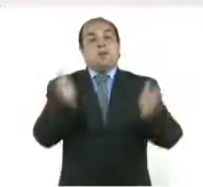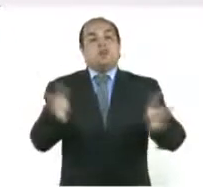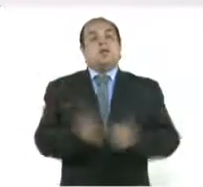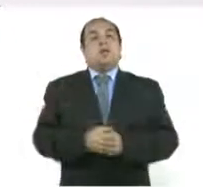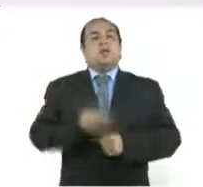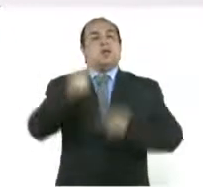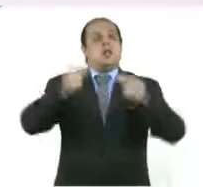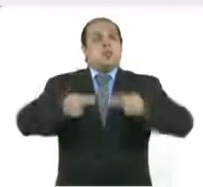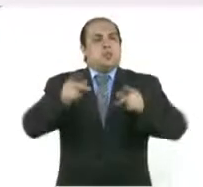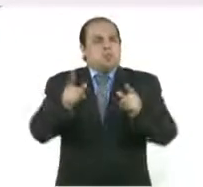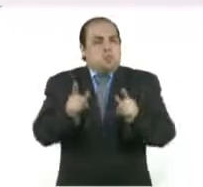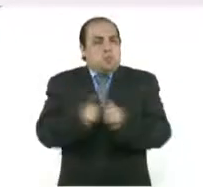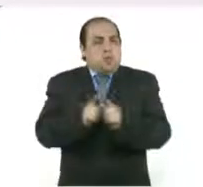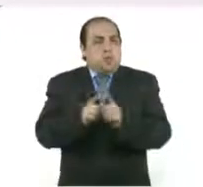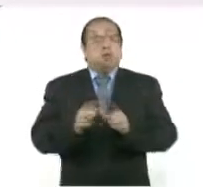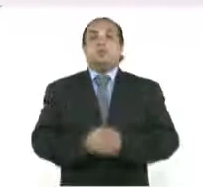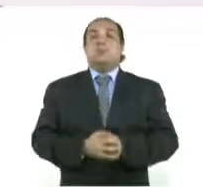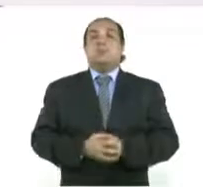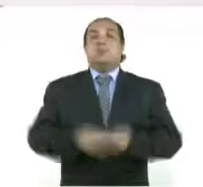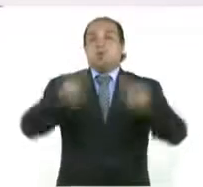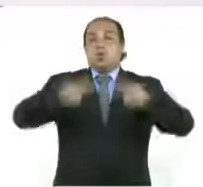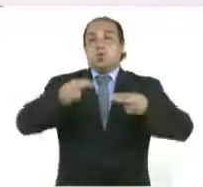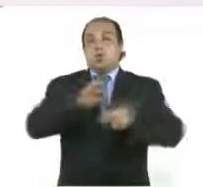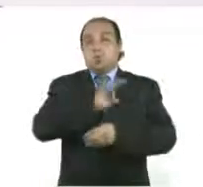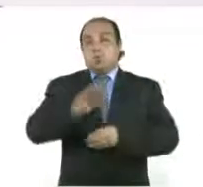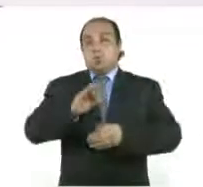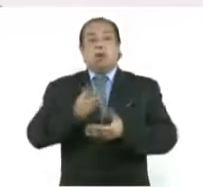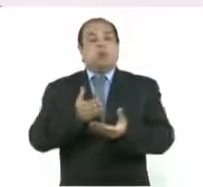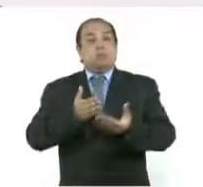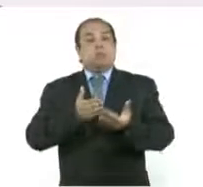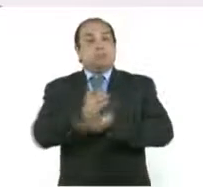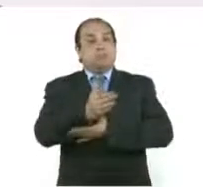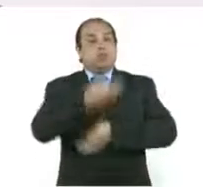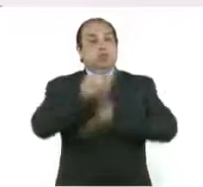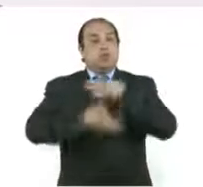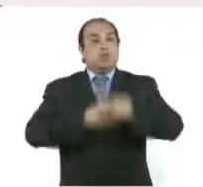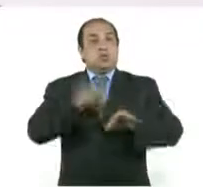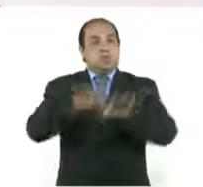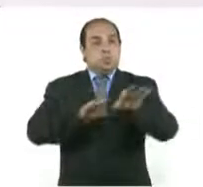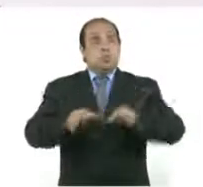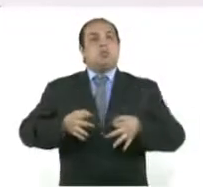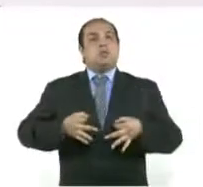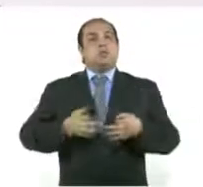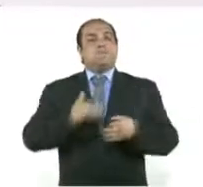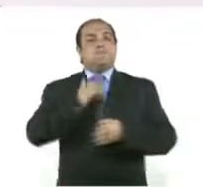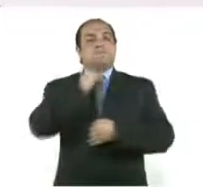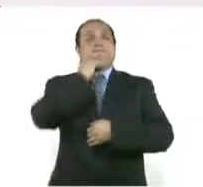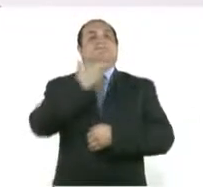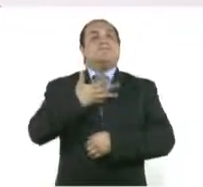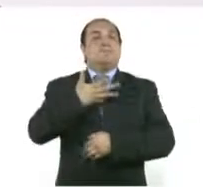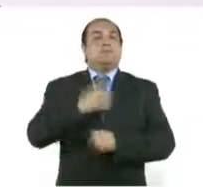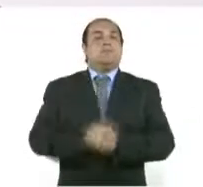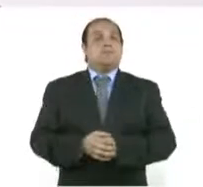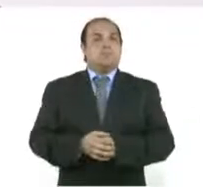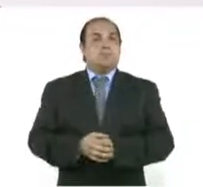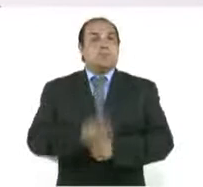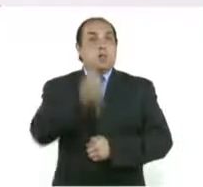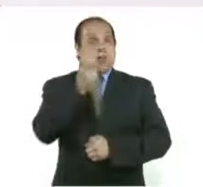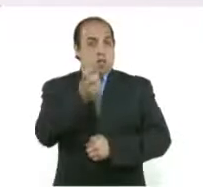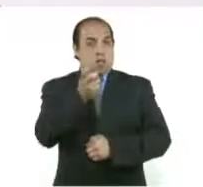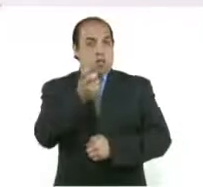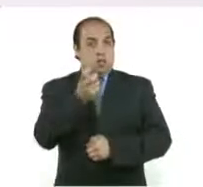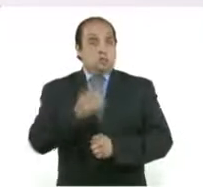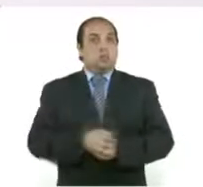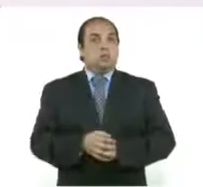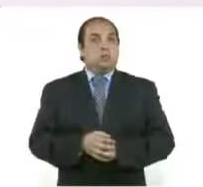los negocios para salir adelante y que todos tengan un empleo digno. De eso se trata lo que representa el